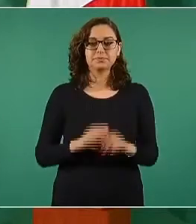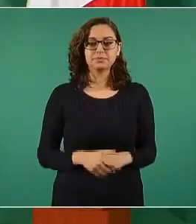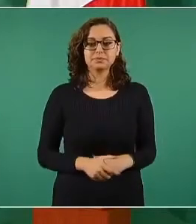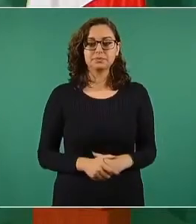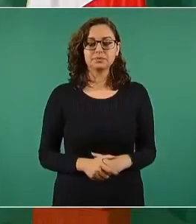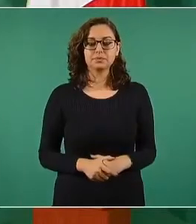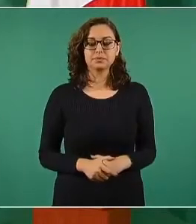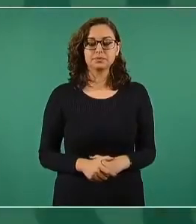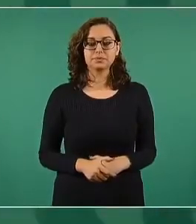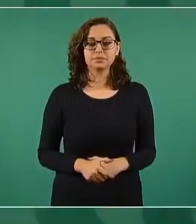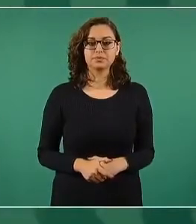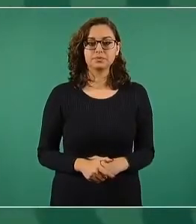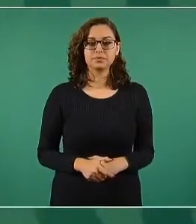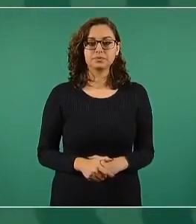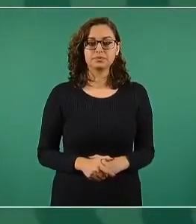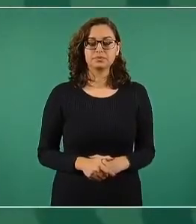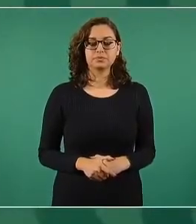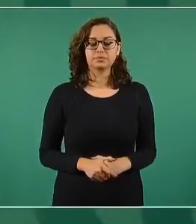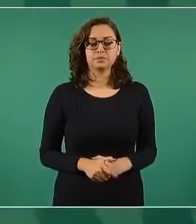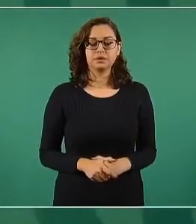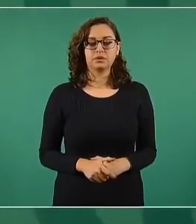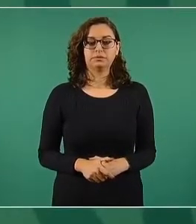Ni el presidente